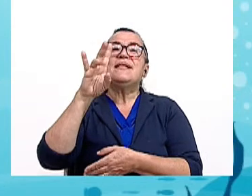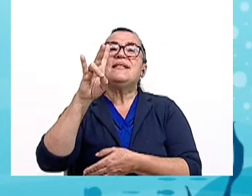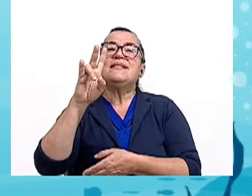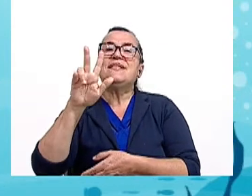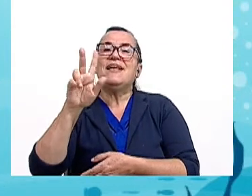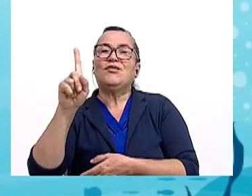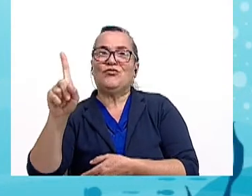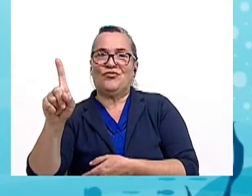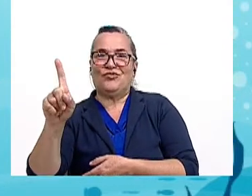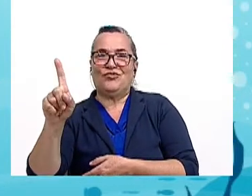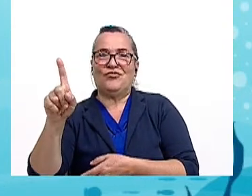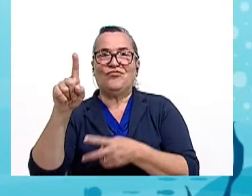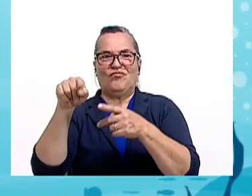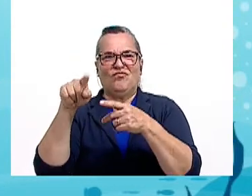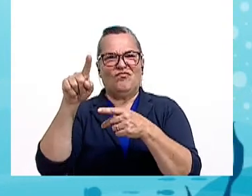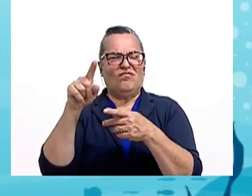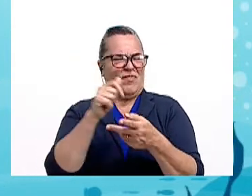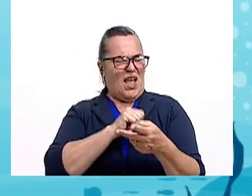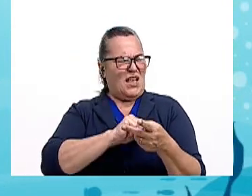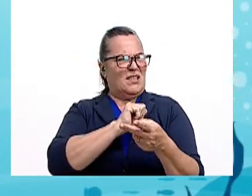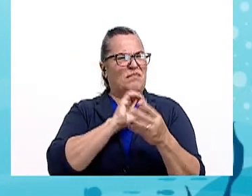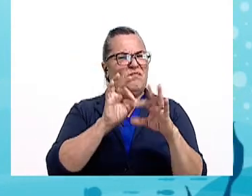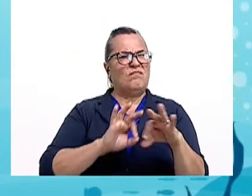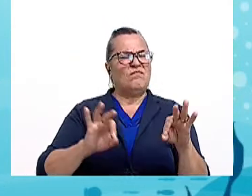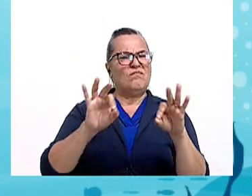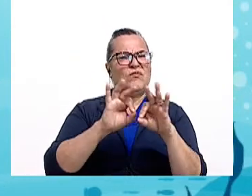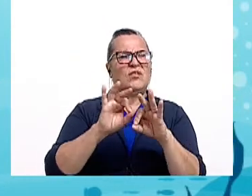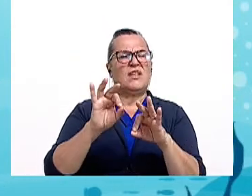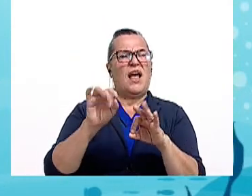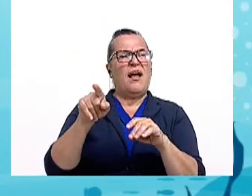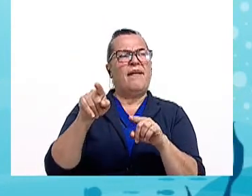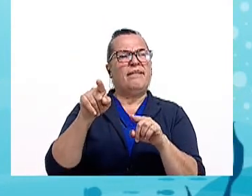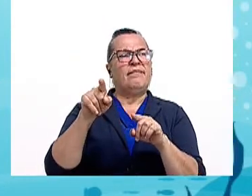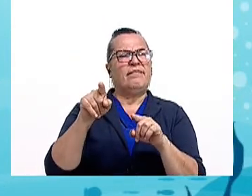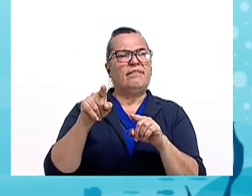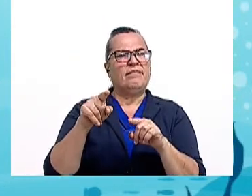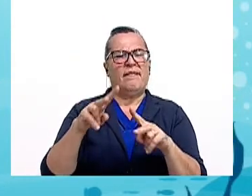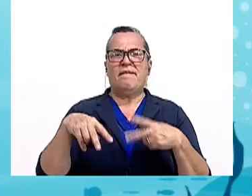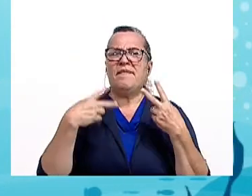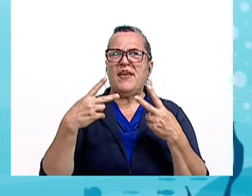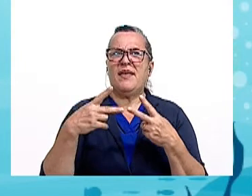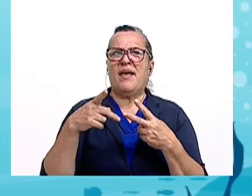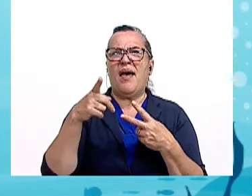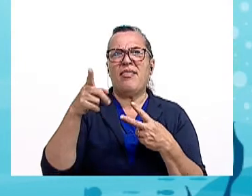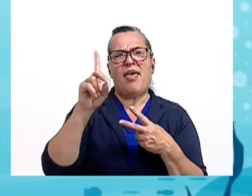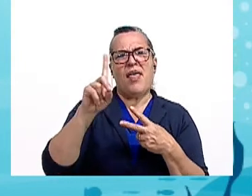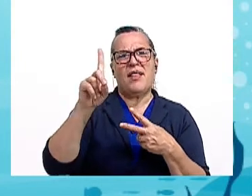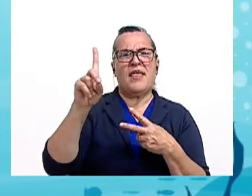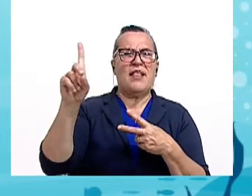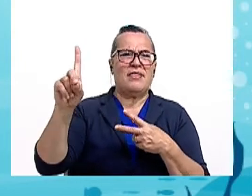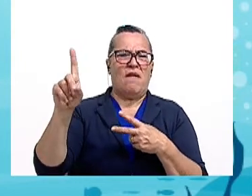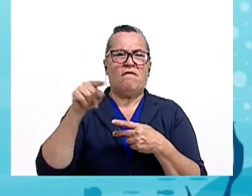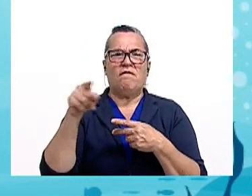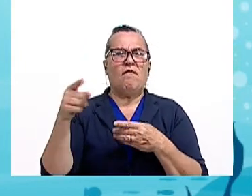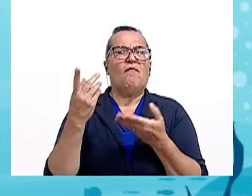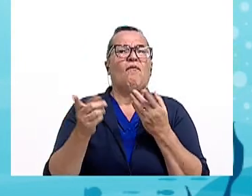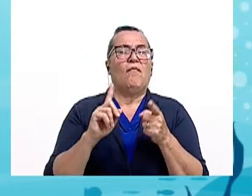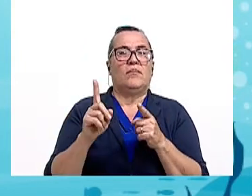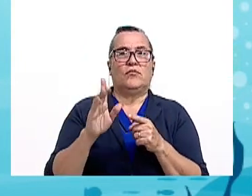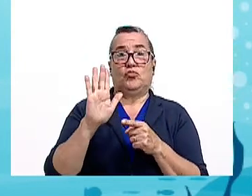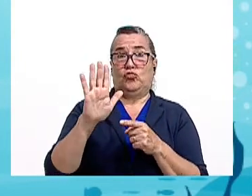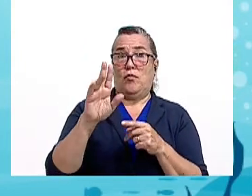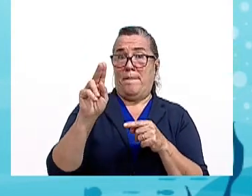1731. ¿Qué aspecto importante podemos rescatar de la vida de él? Bueno, en primer lugar, su